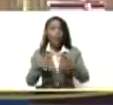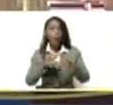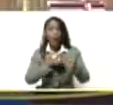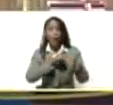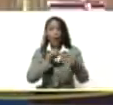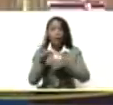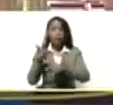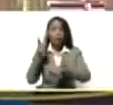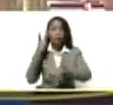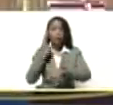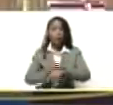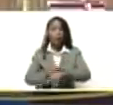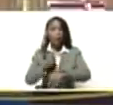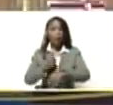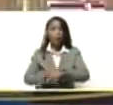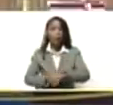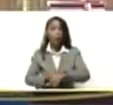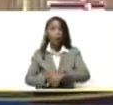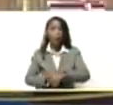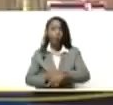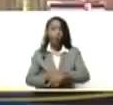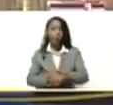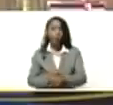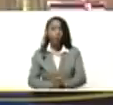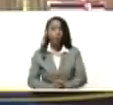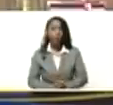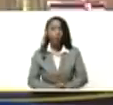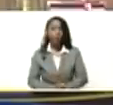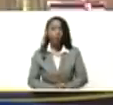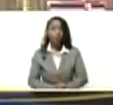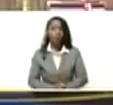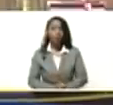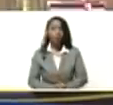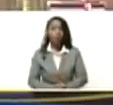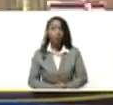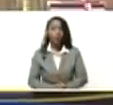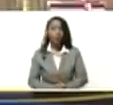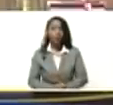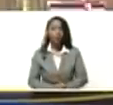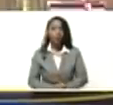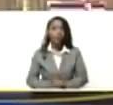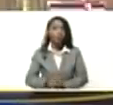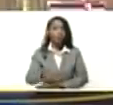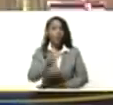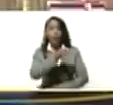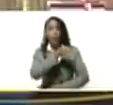caminos y productos de exportación y genere riqueza para el país a quien le conviene